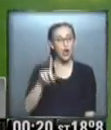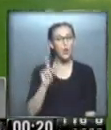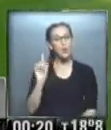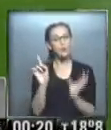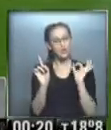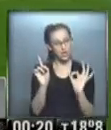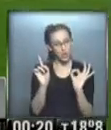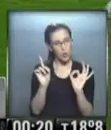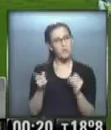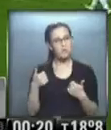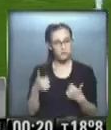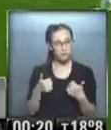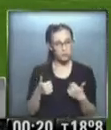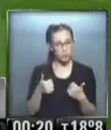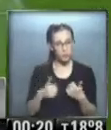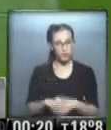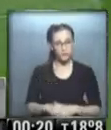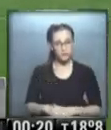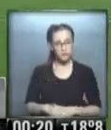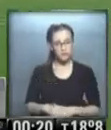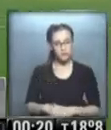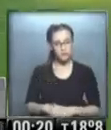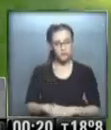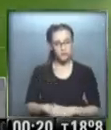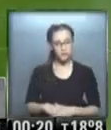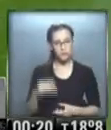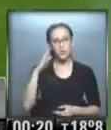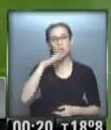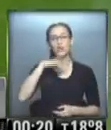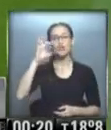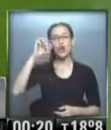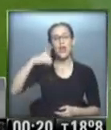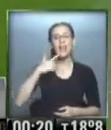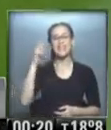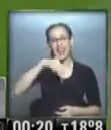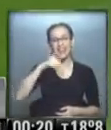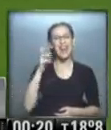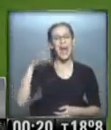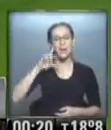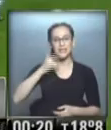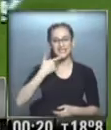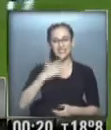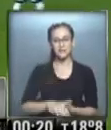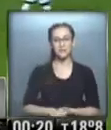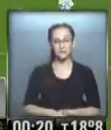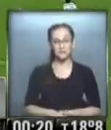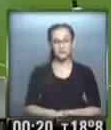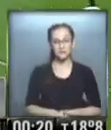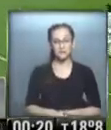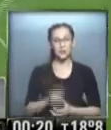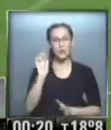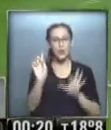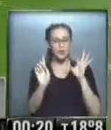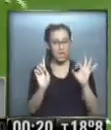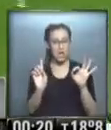1-0 de Jonathan Ramis. La asistencia con ese centro y de cabeza. Marcaba el